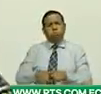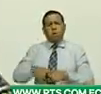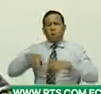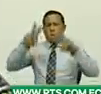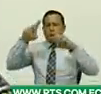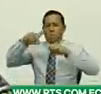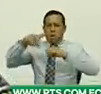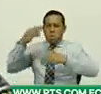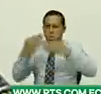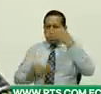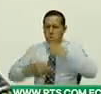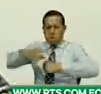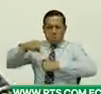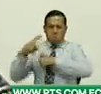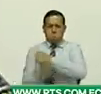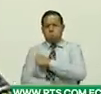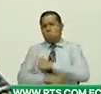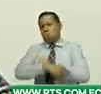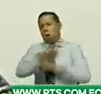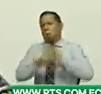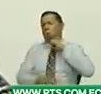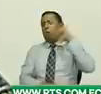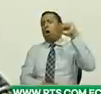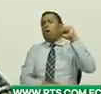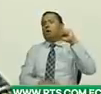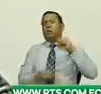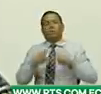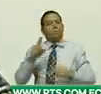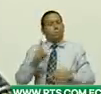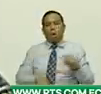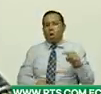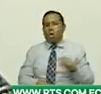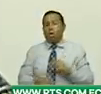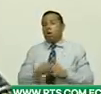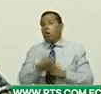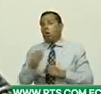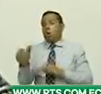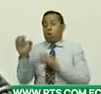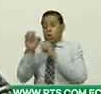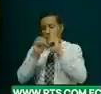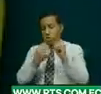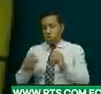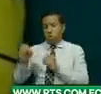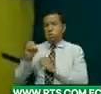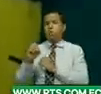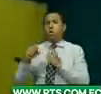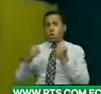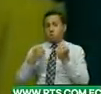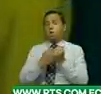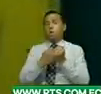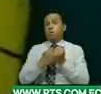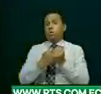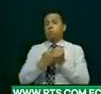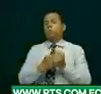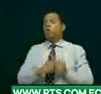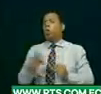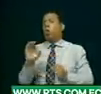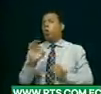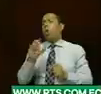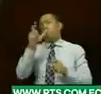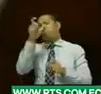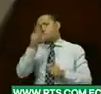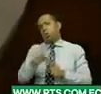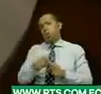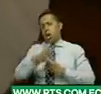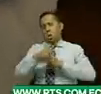existen además otras organizaciones como Amnistía Internacional. ¿Y qué hay de la cadena perpetua? Pues la